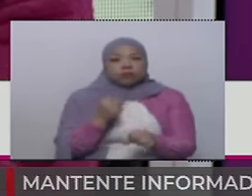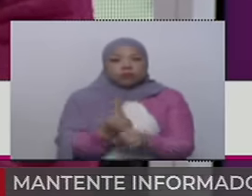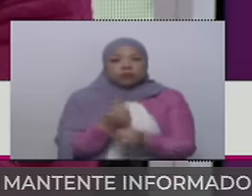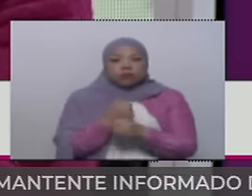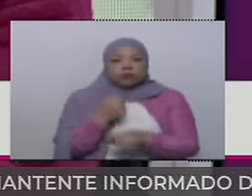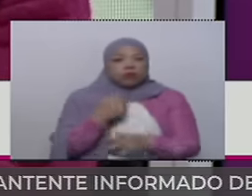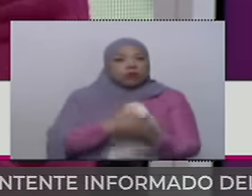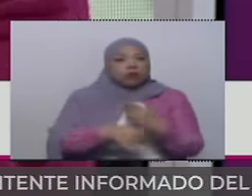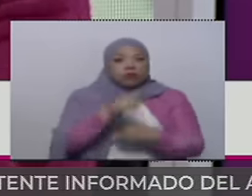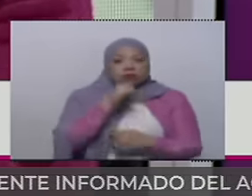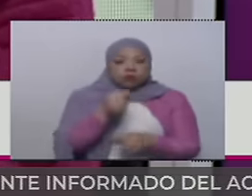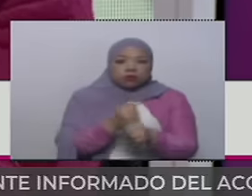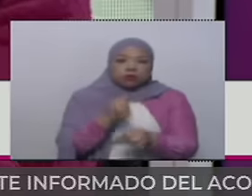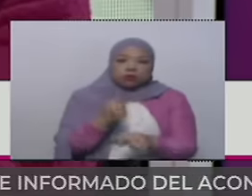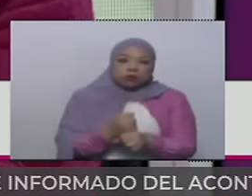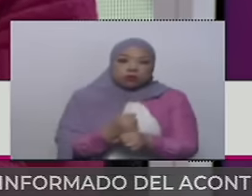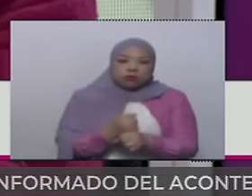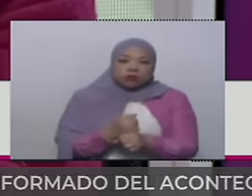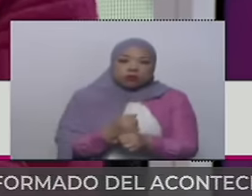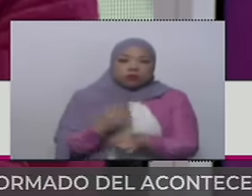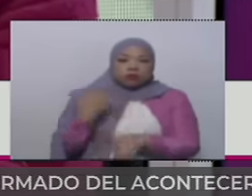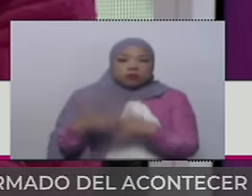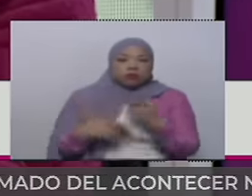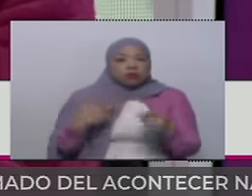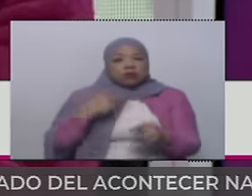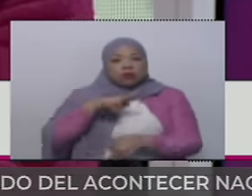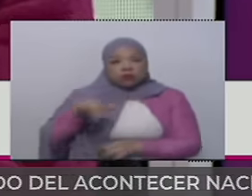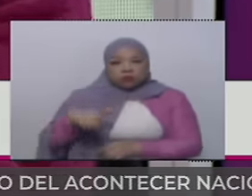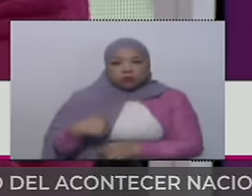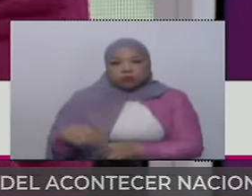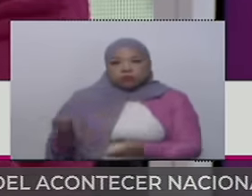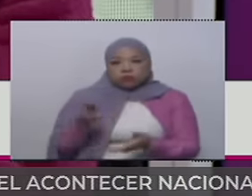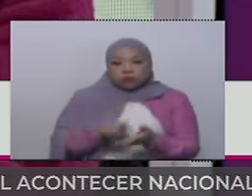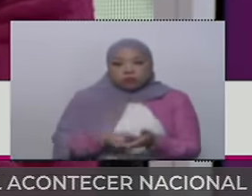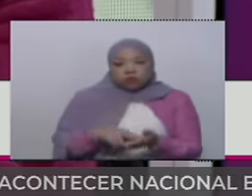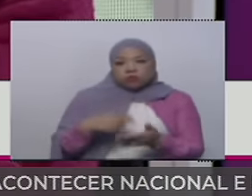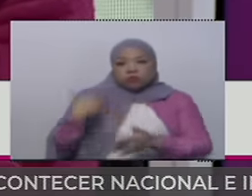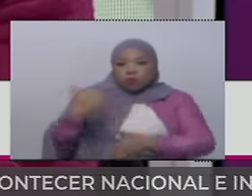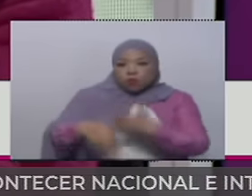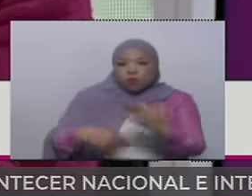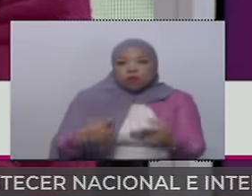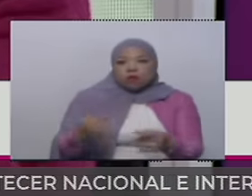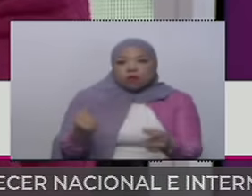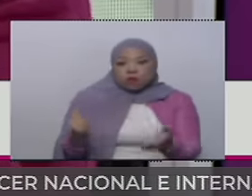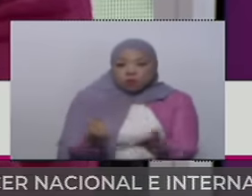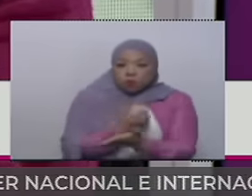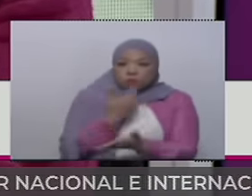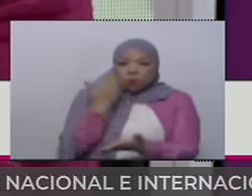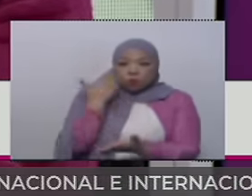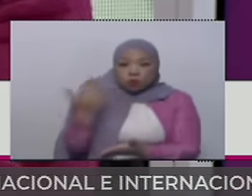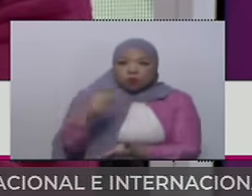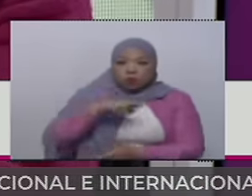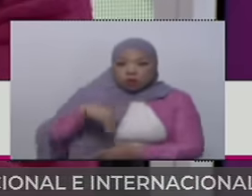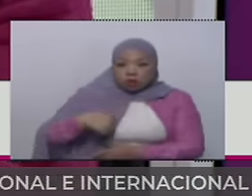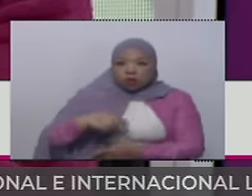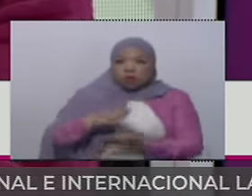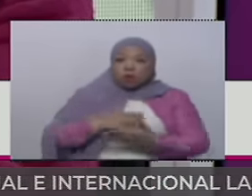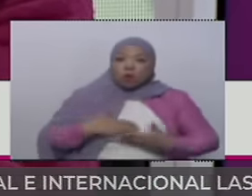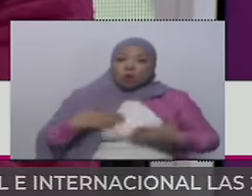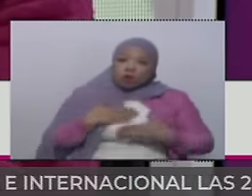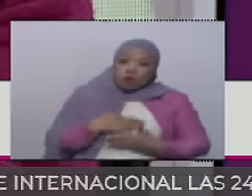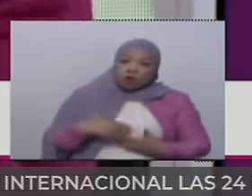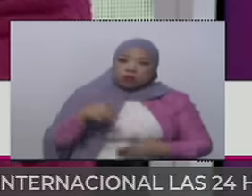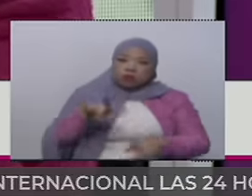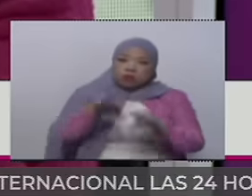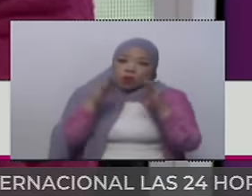cada una de estas factores que realmente van a dar un beneficio para nuestro bienestar, para